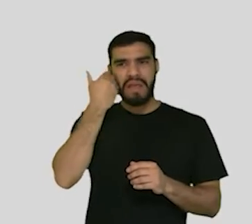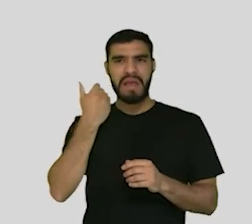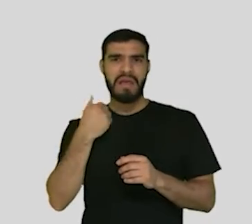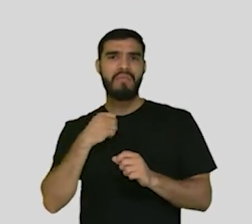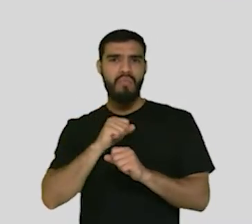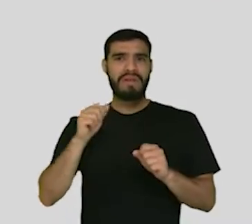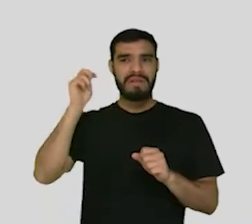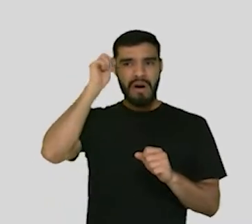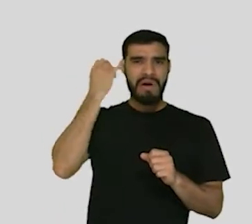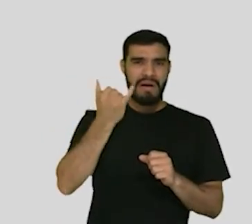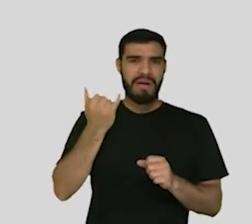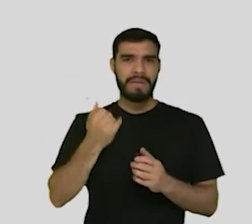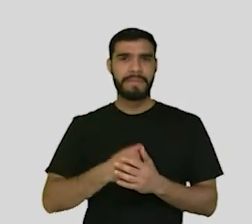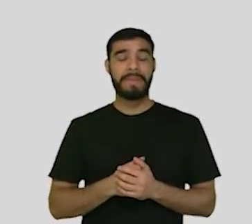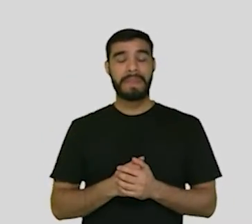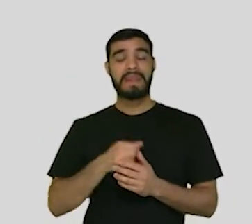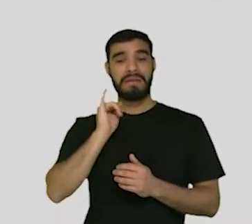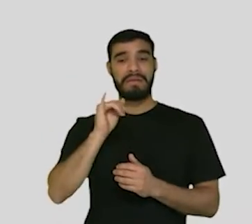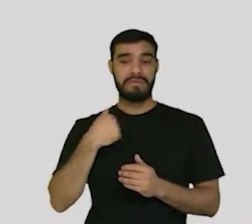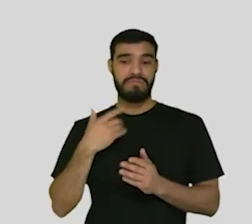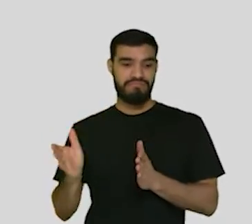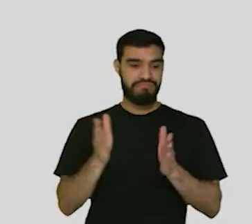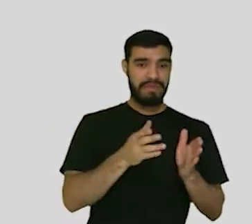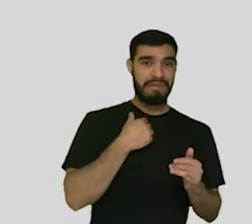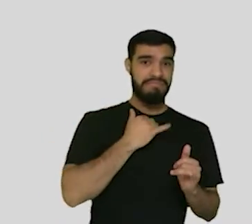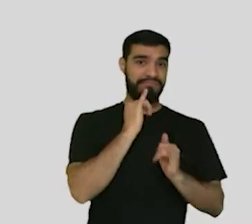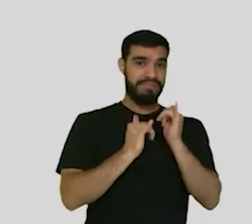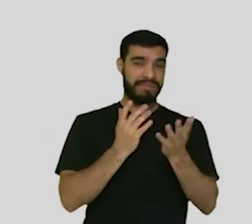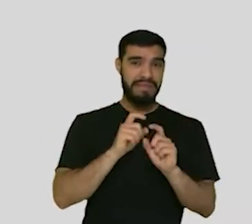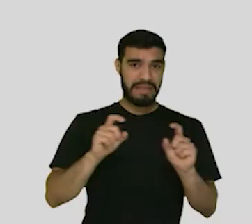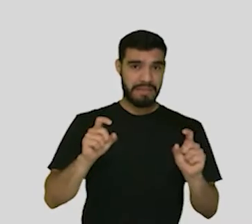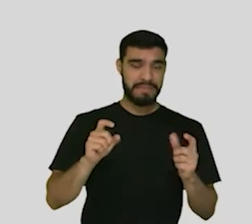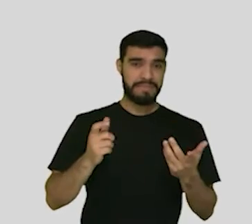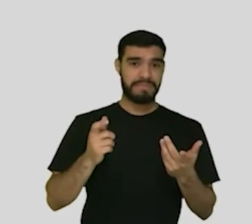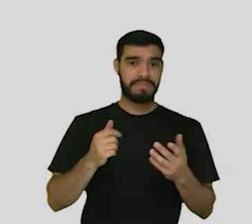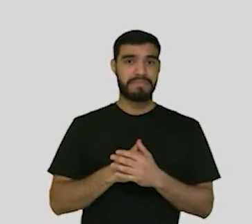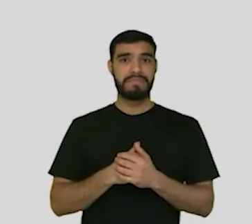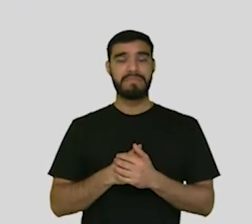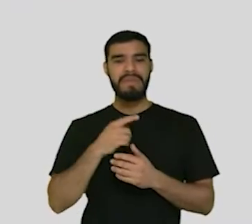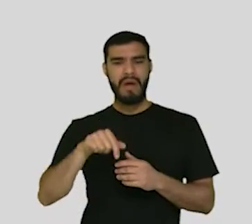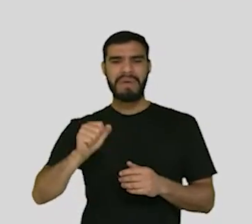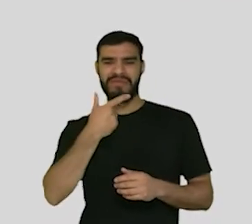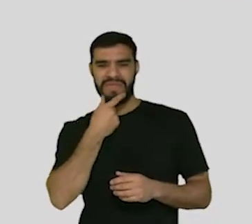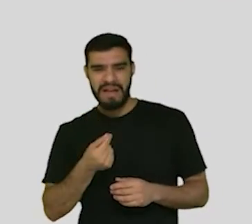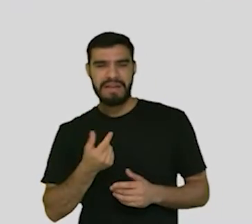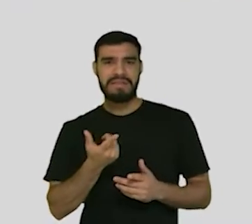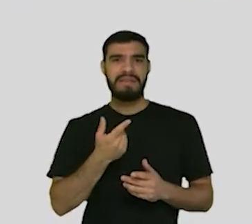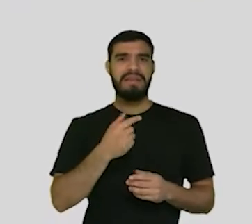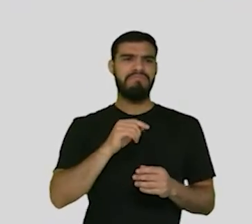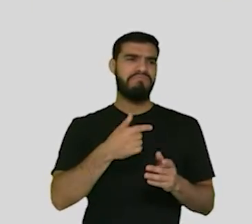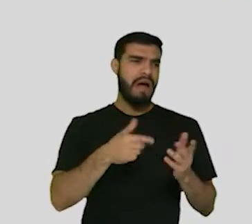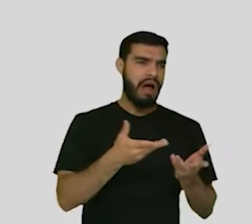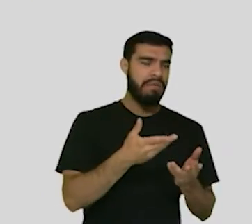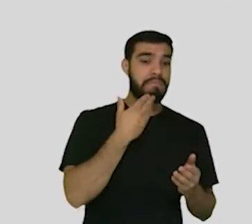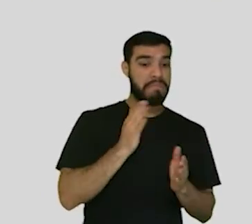jazuweteri. Naja, eweteripe y sencillo pava, yepa, yepe, vera muy sencillo, ve, ma. Más sencillo que las personas salgan del pueblo. O